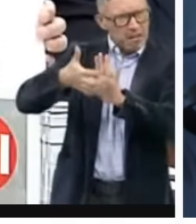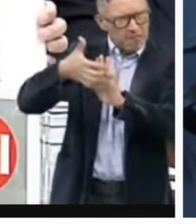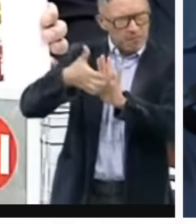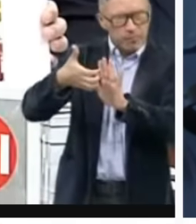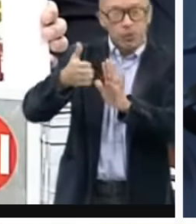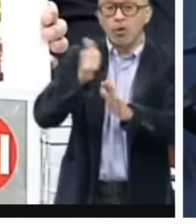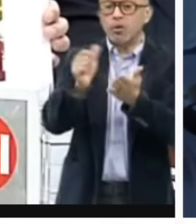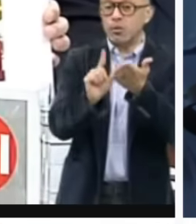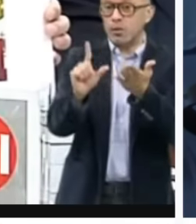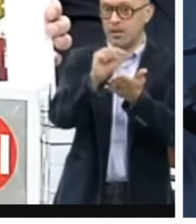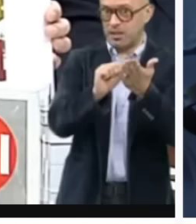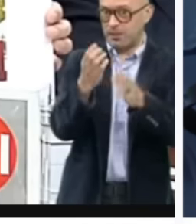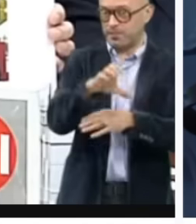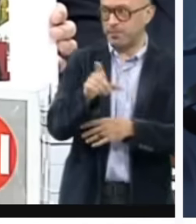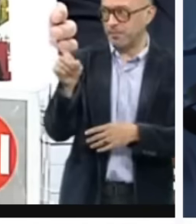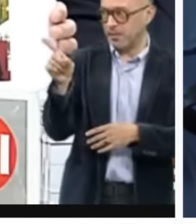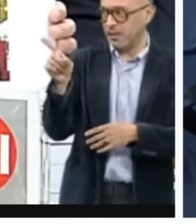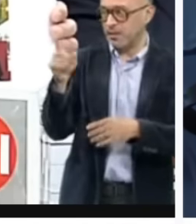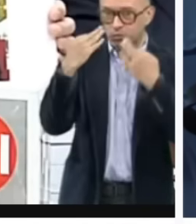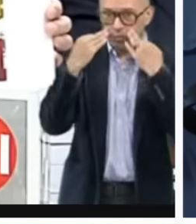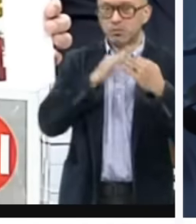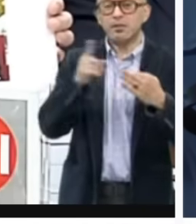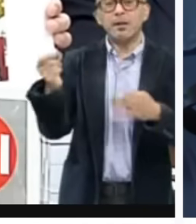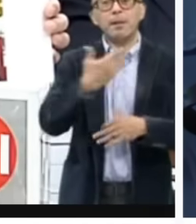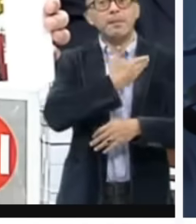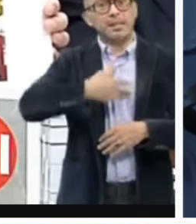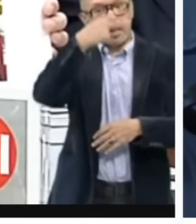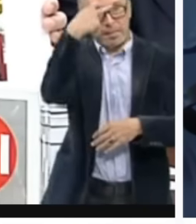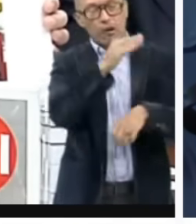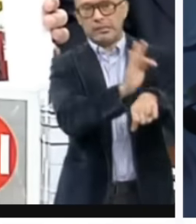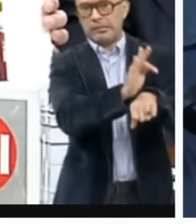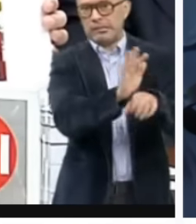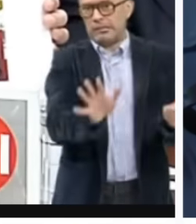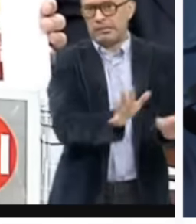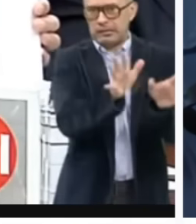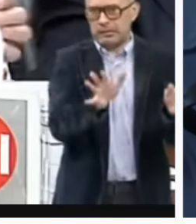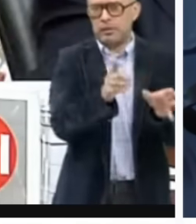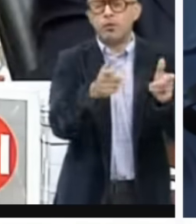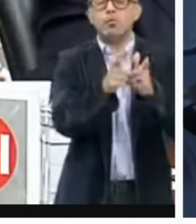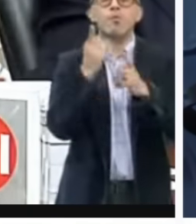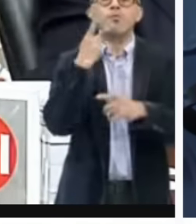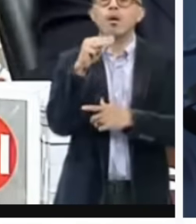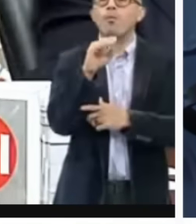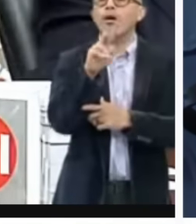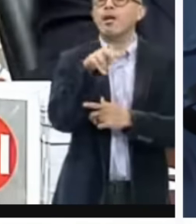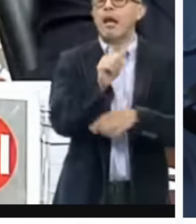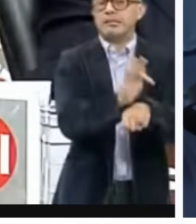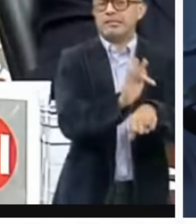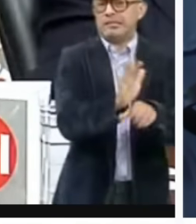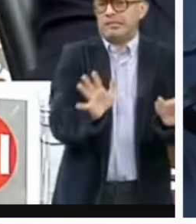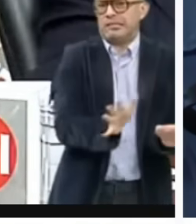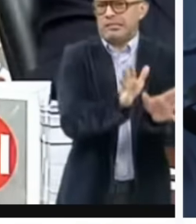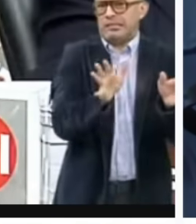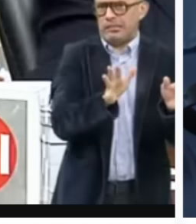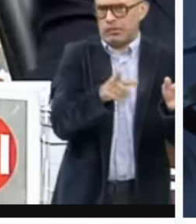promocionando al presidente de la República, promocionando a Morena, al gobierno federal. Y bueno, hoy tiene un gran problema